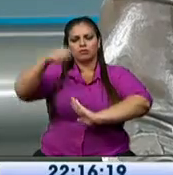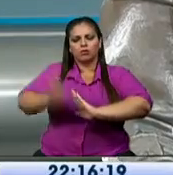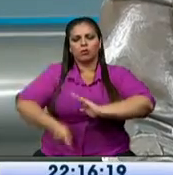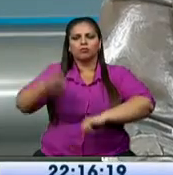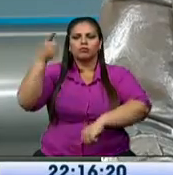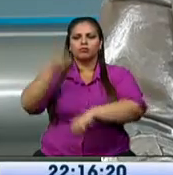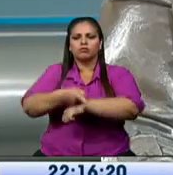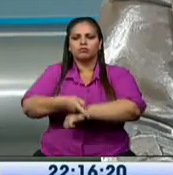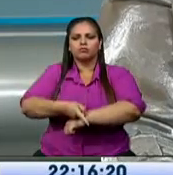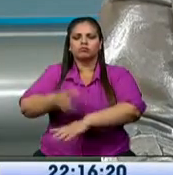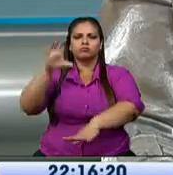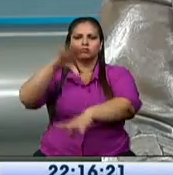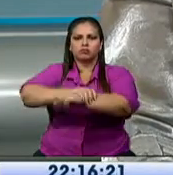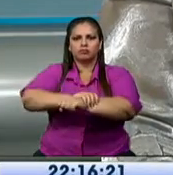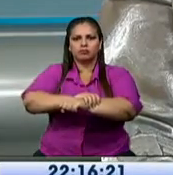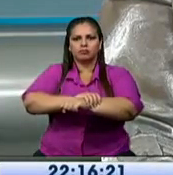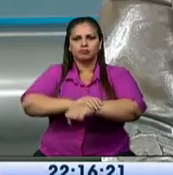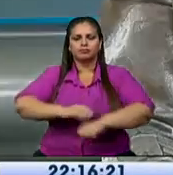juez.